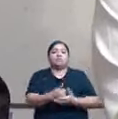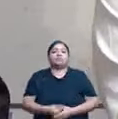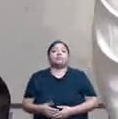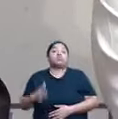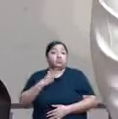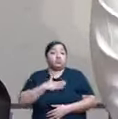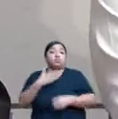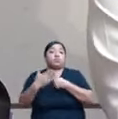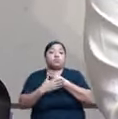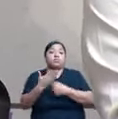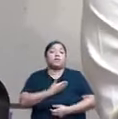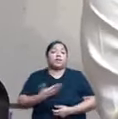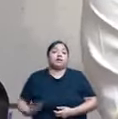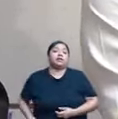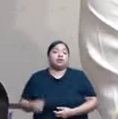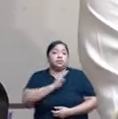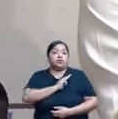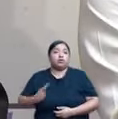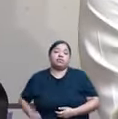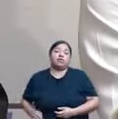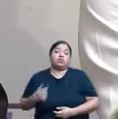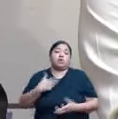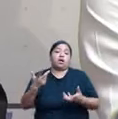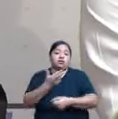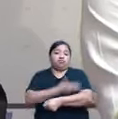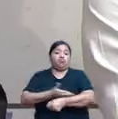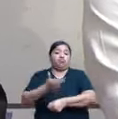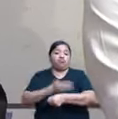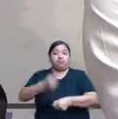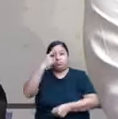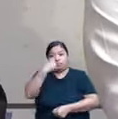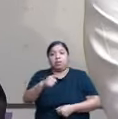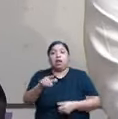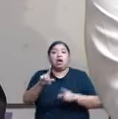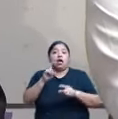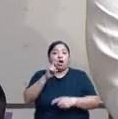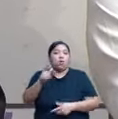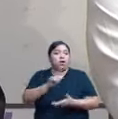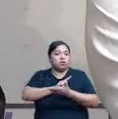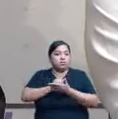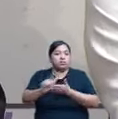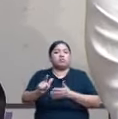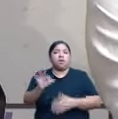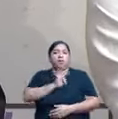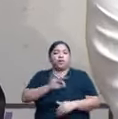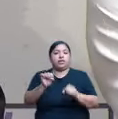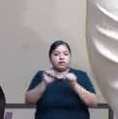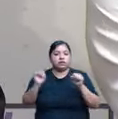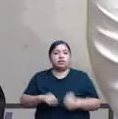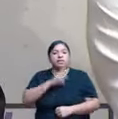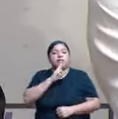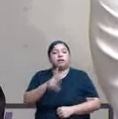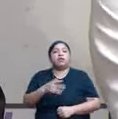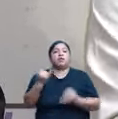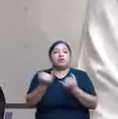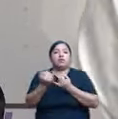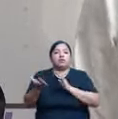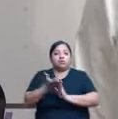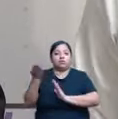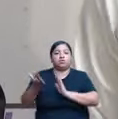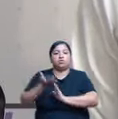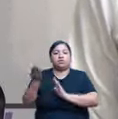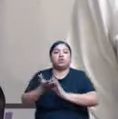Siendo presidente municipal, gestionaremos infraestructura para subsanar el problema del agua potable del pueblo de Tepetí. Gestionaremos la construcción y